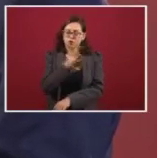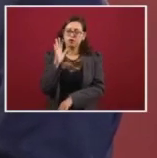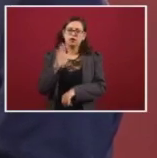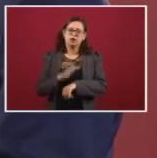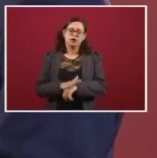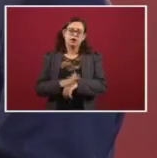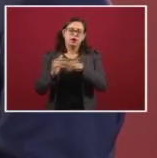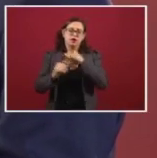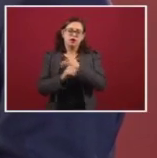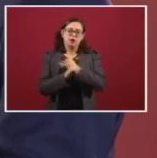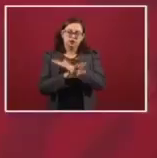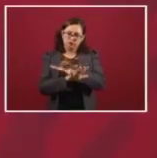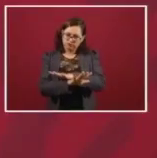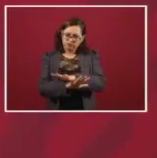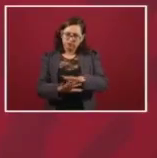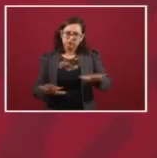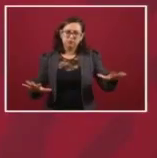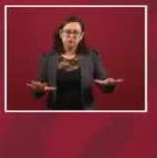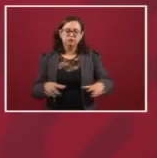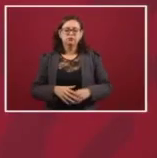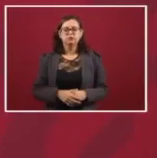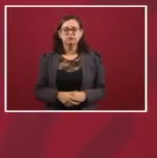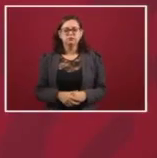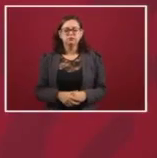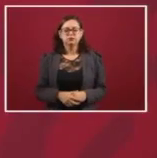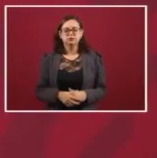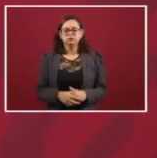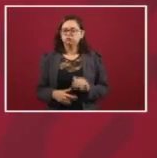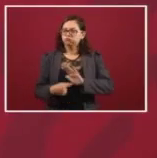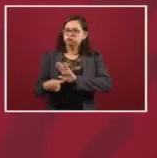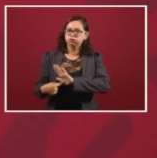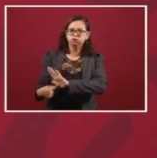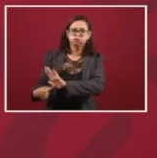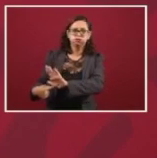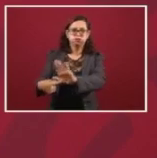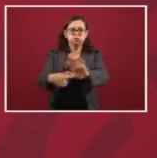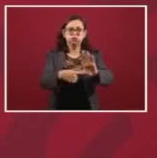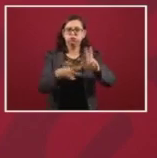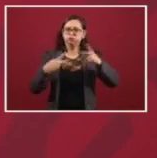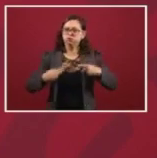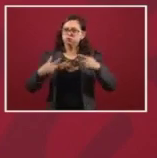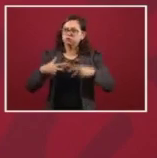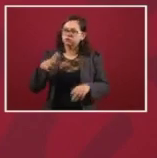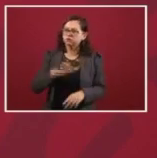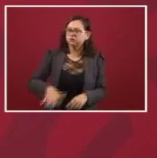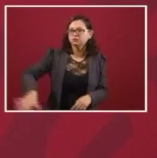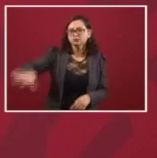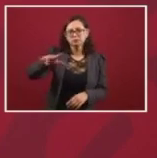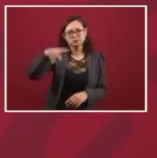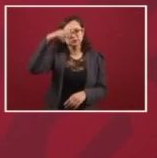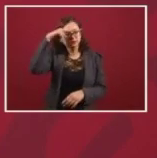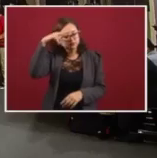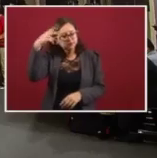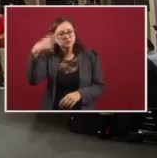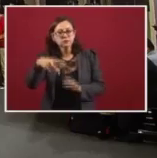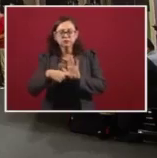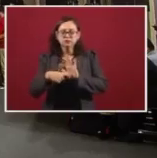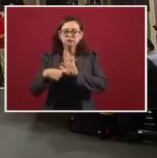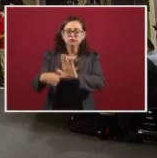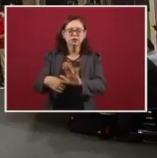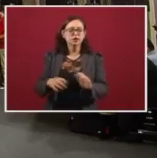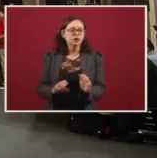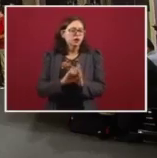a informar al pueblo de México, aquí. Si ya mañana la